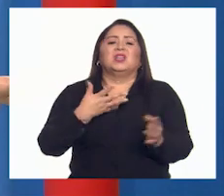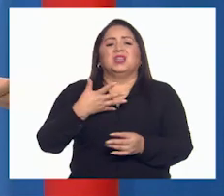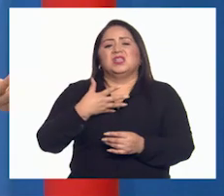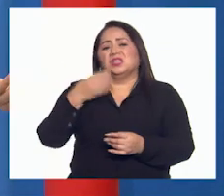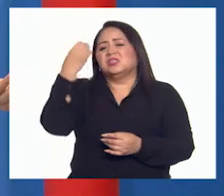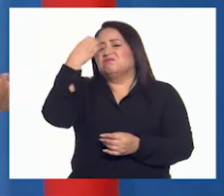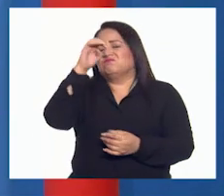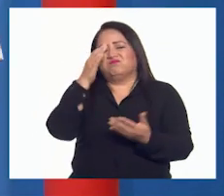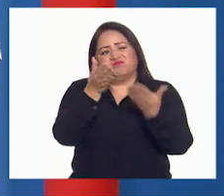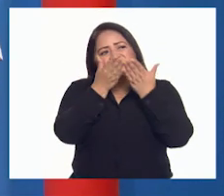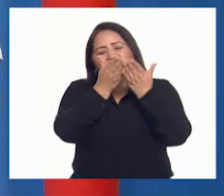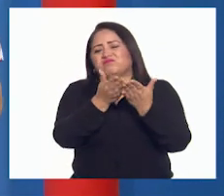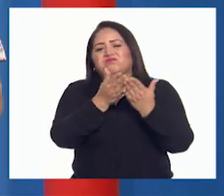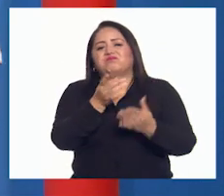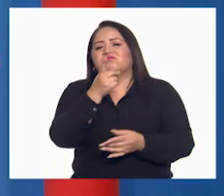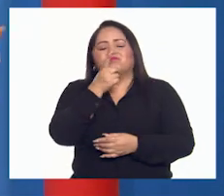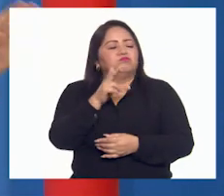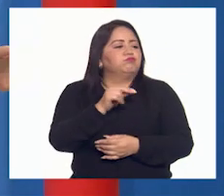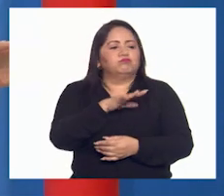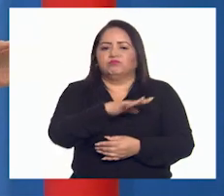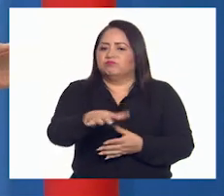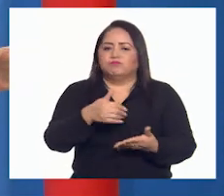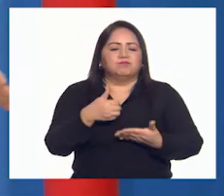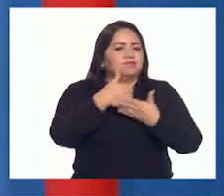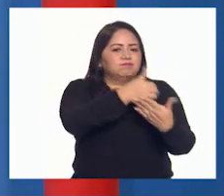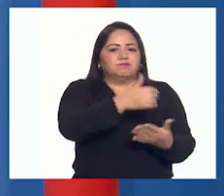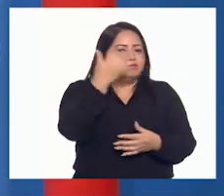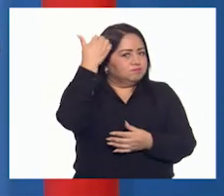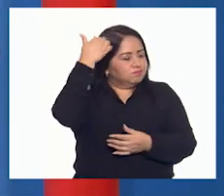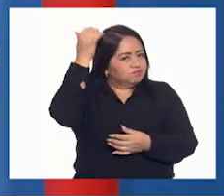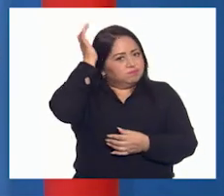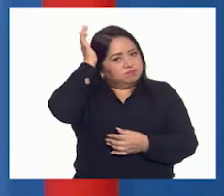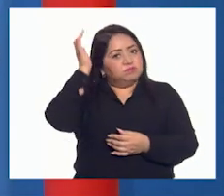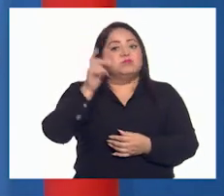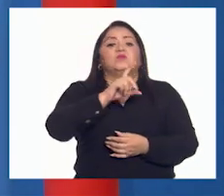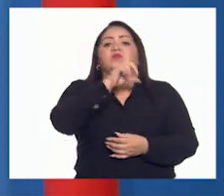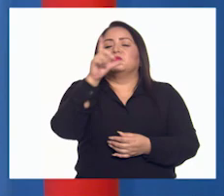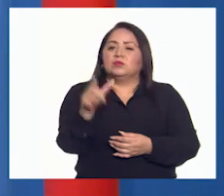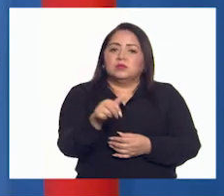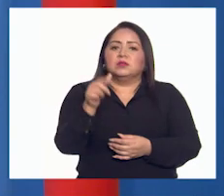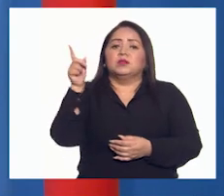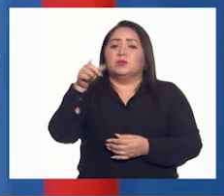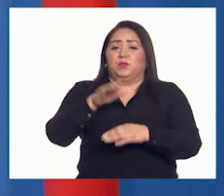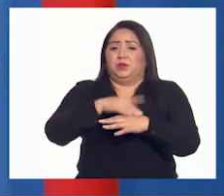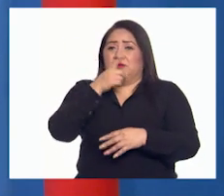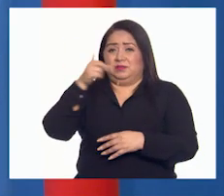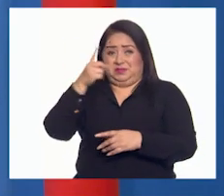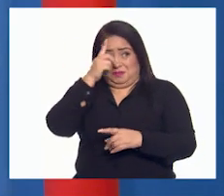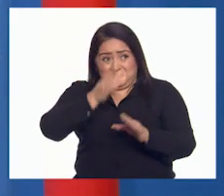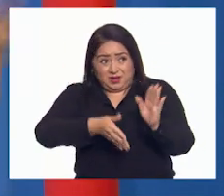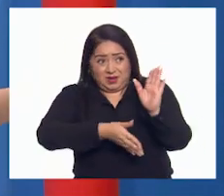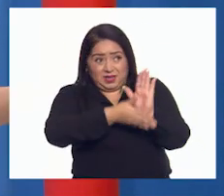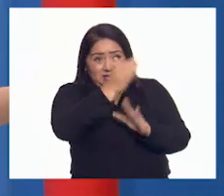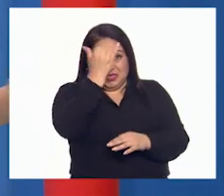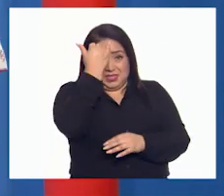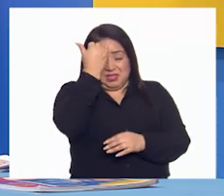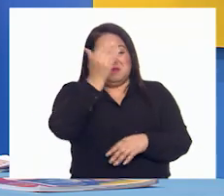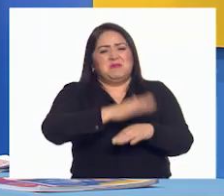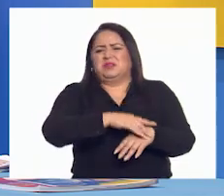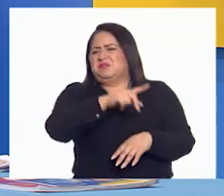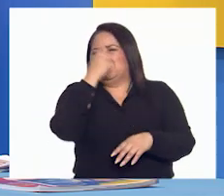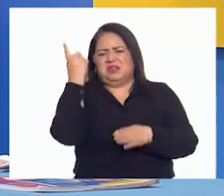experiencia navegando, así que se negaron a ayudar a Colón y se sostuvieron en que su camino hacia la India era el más